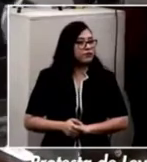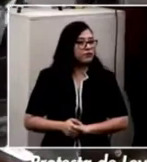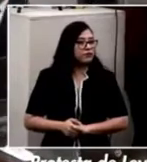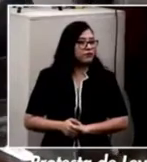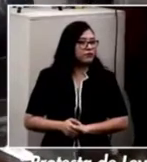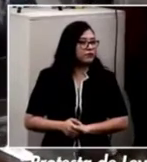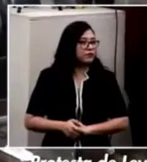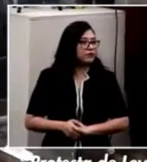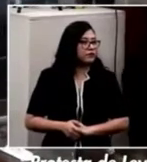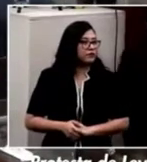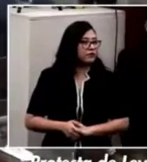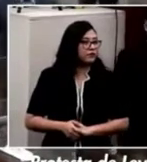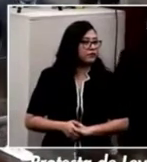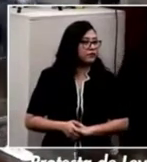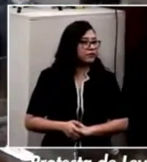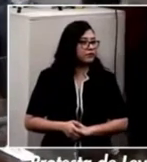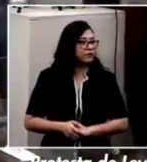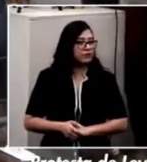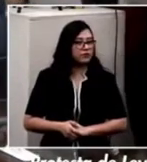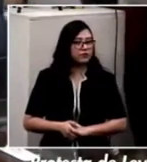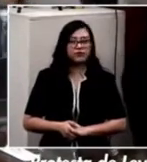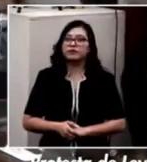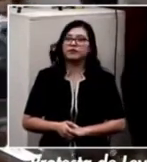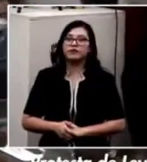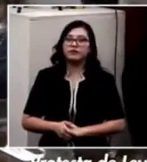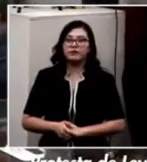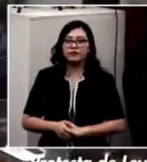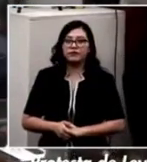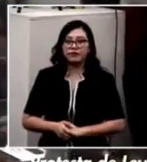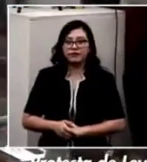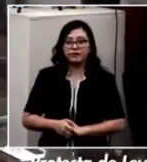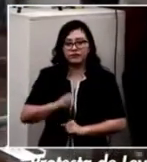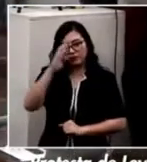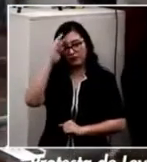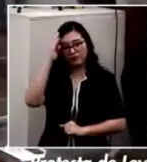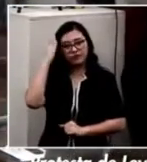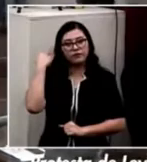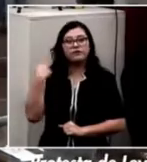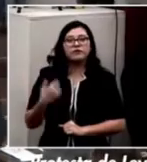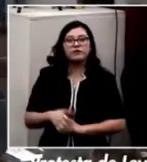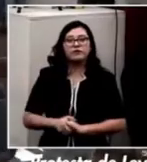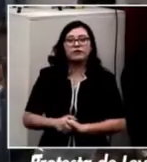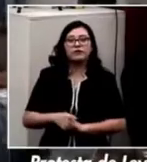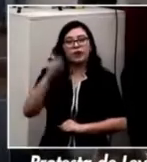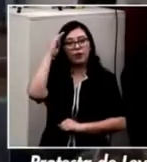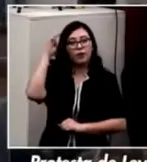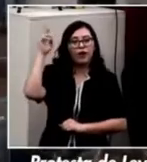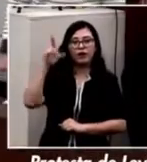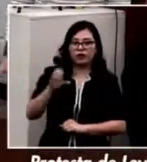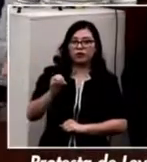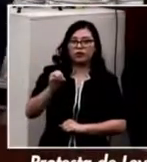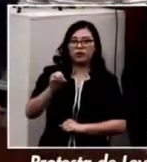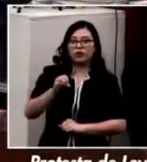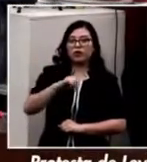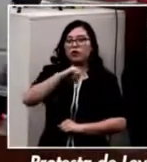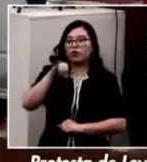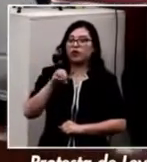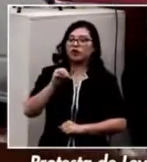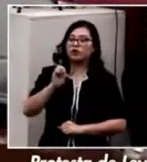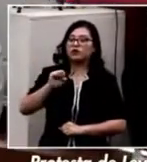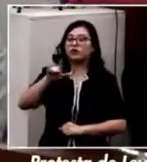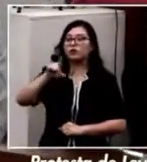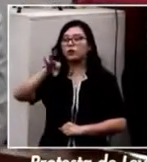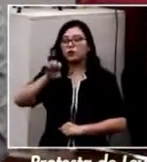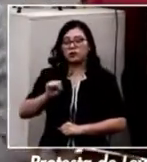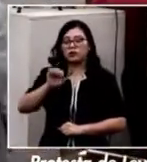primero reiterar la felicitación, los que conocemos la trayectoria de José Luis Ruiz Contreras en el servicio público, pues siempre deja